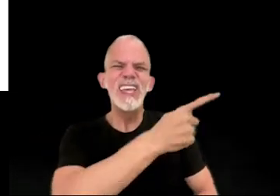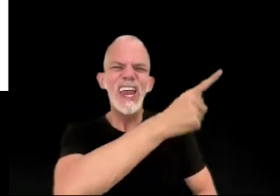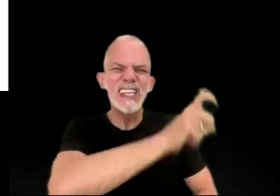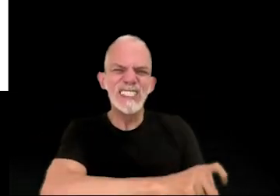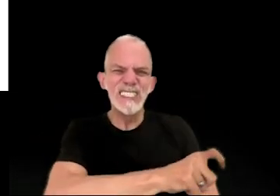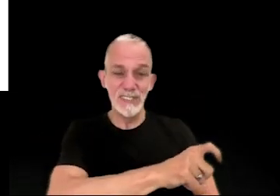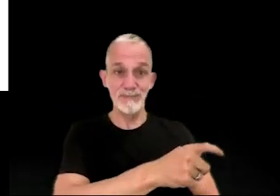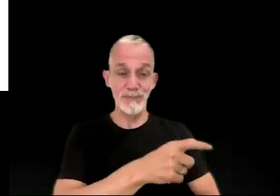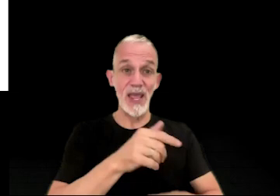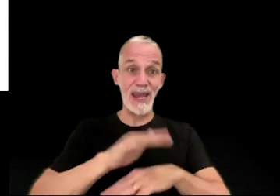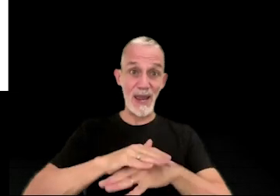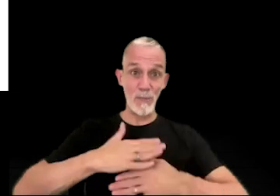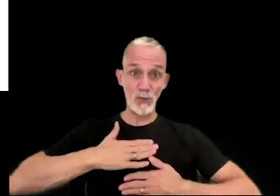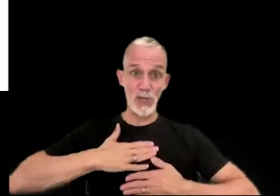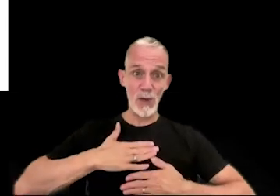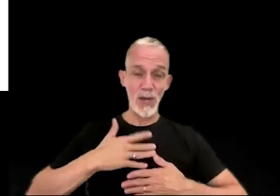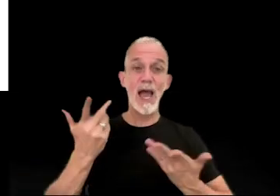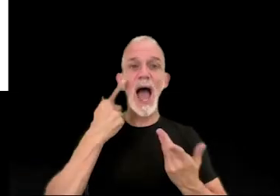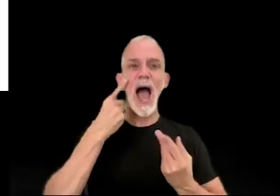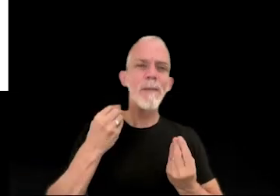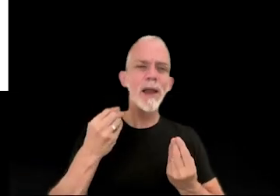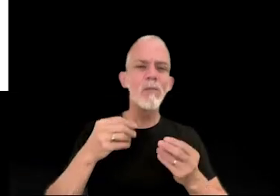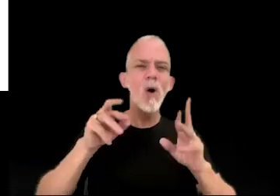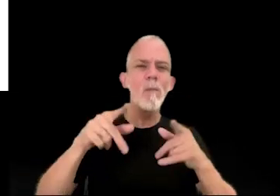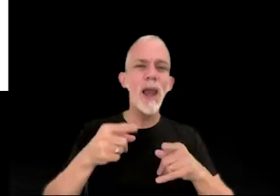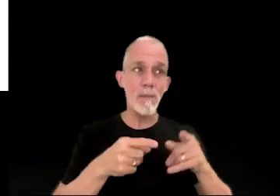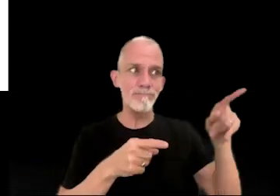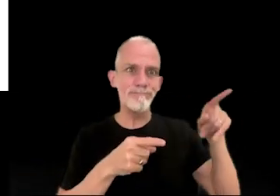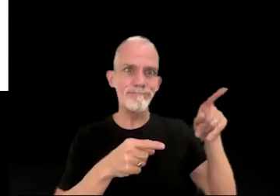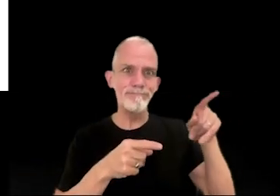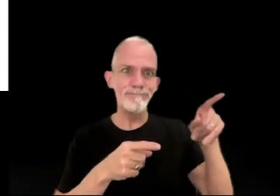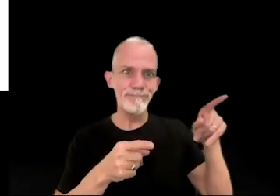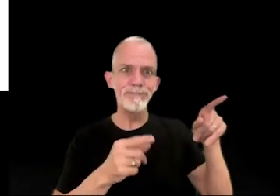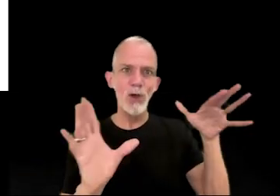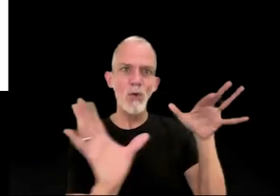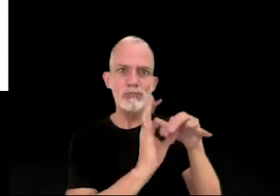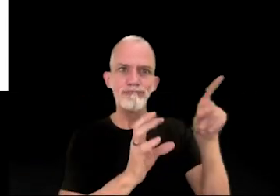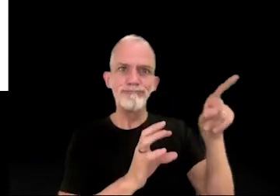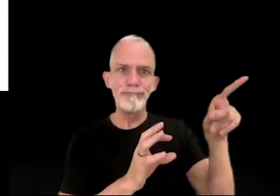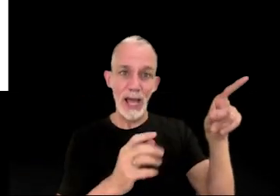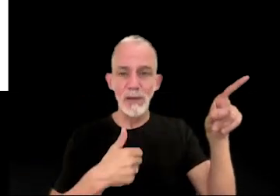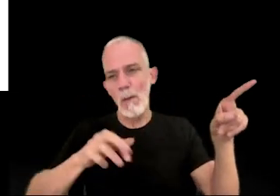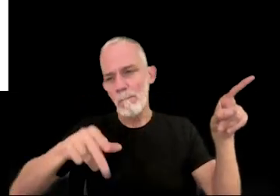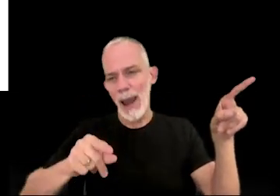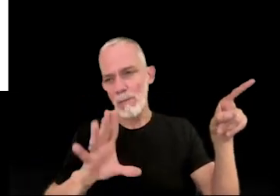solidario tendrá que tomar el tipo de plan que está vinculado al deudor principal.